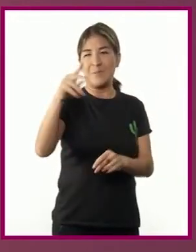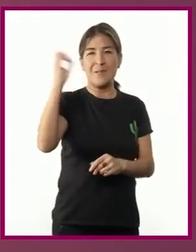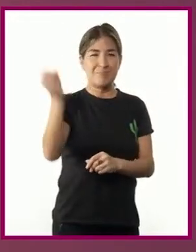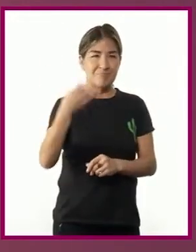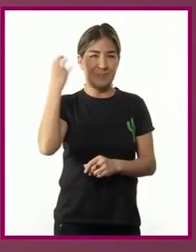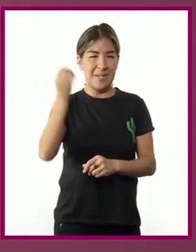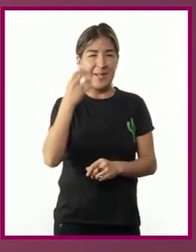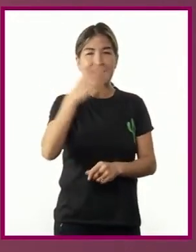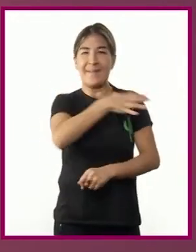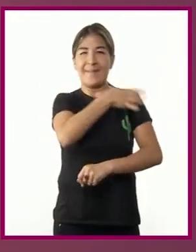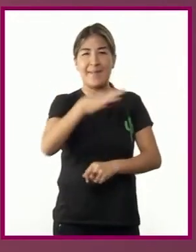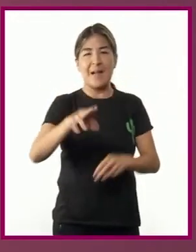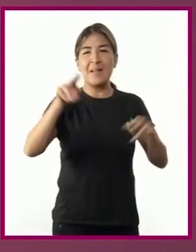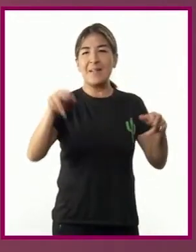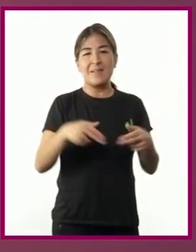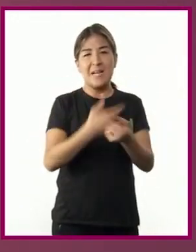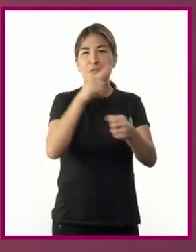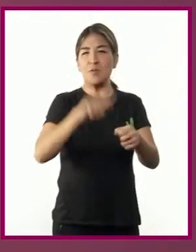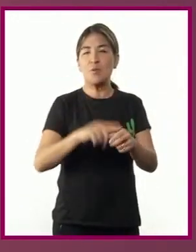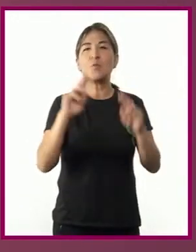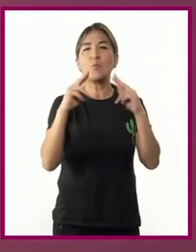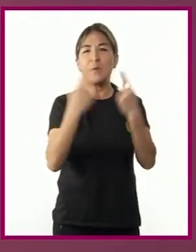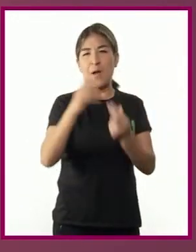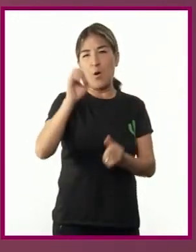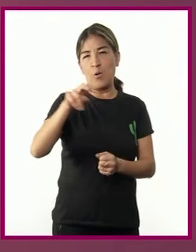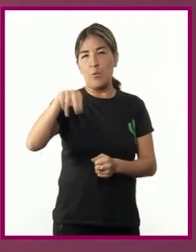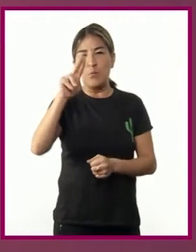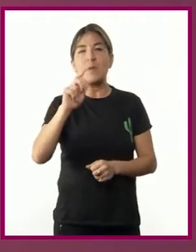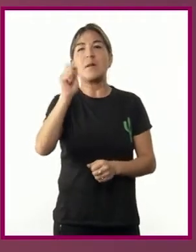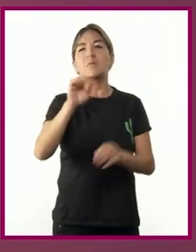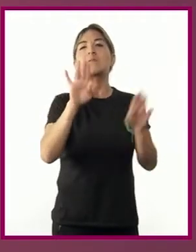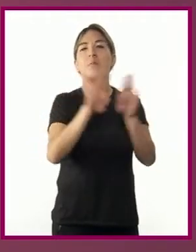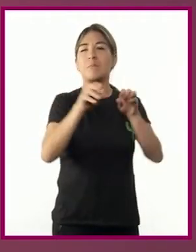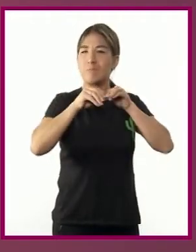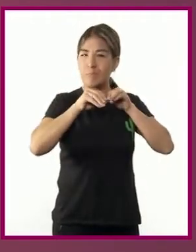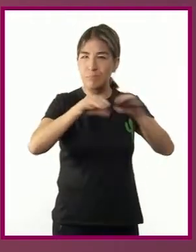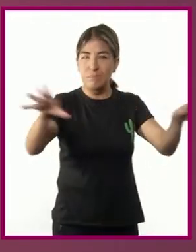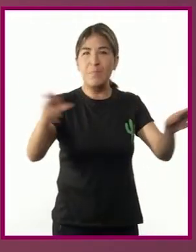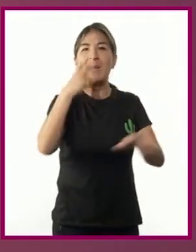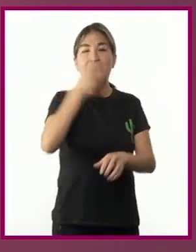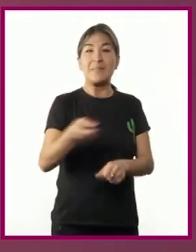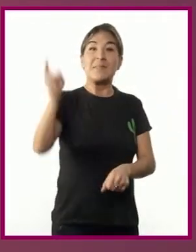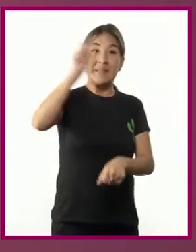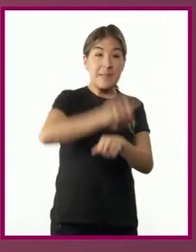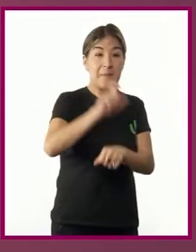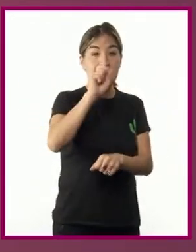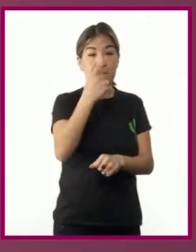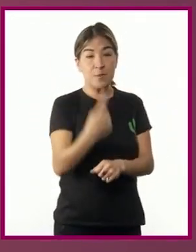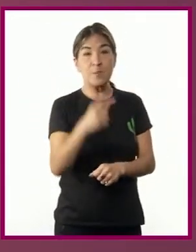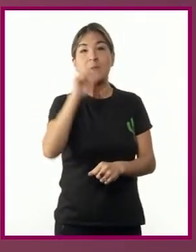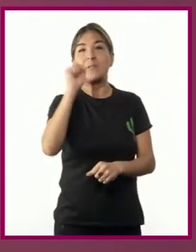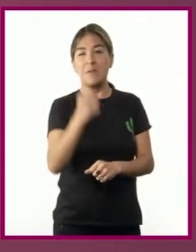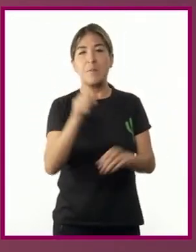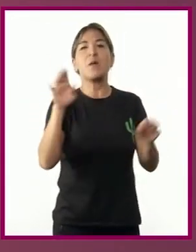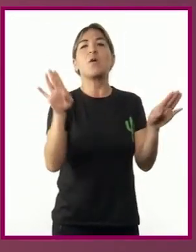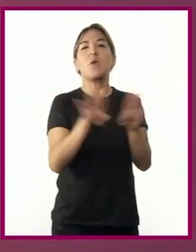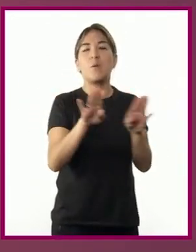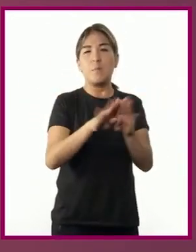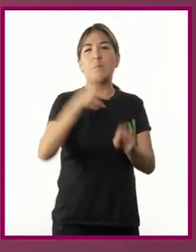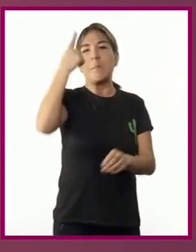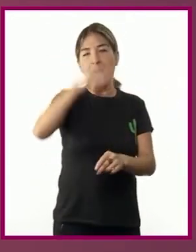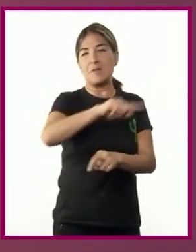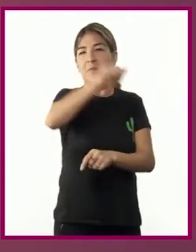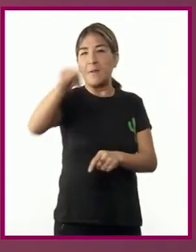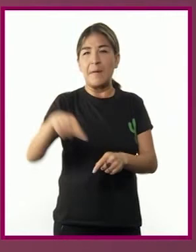las Naciones Unidas ha declarado esta fecha como el día dedicado al fortalecimiento de los ideales de